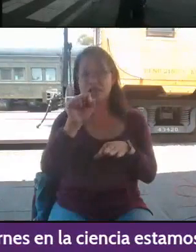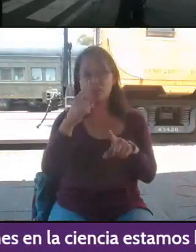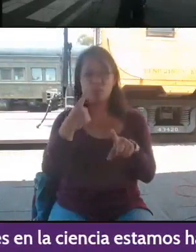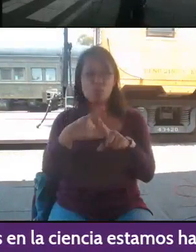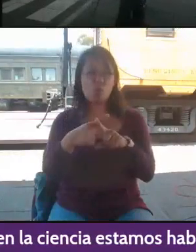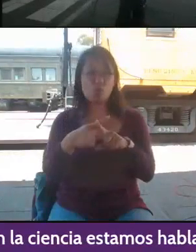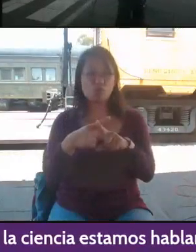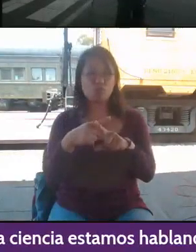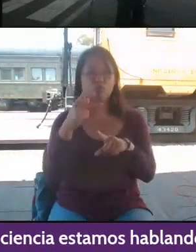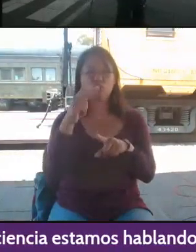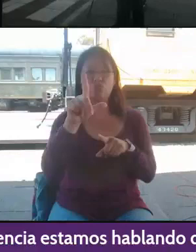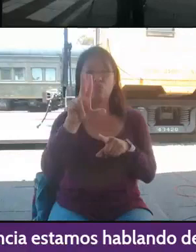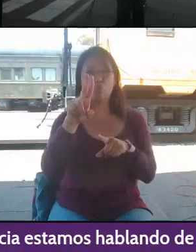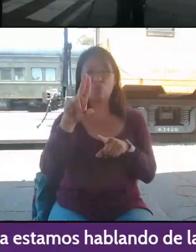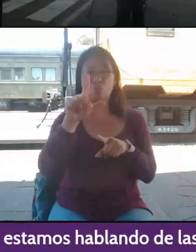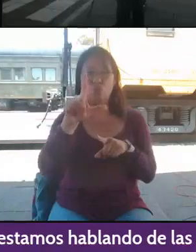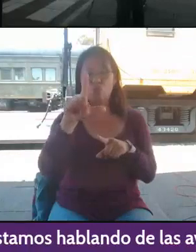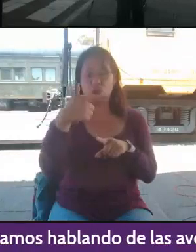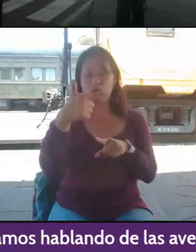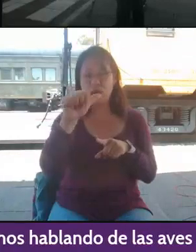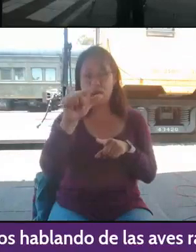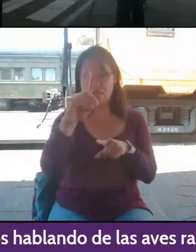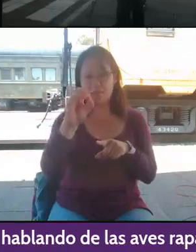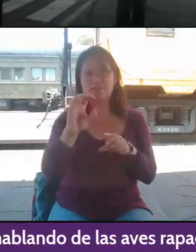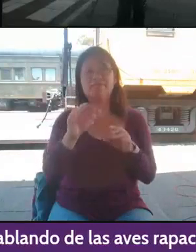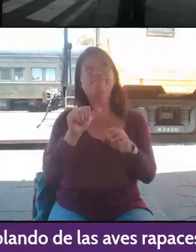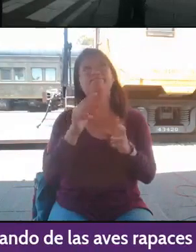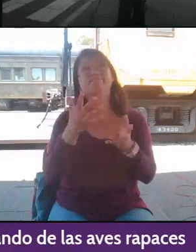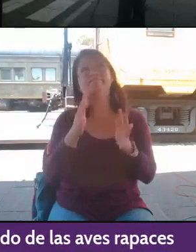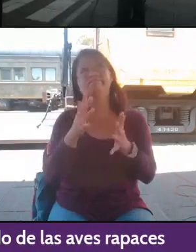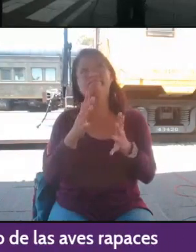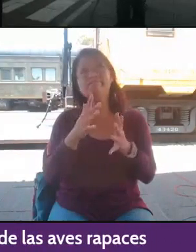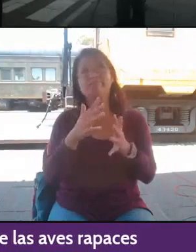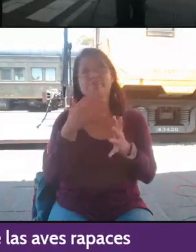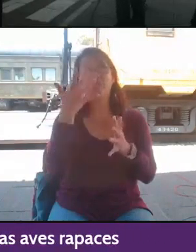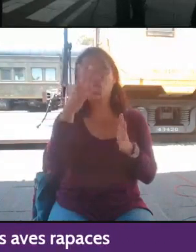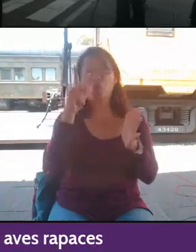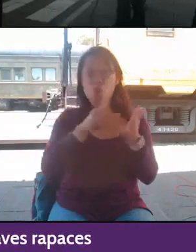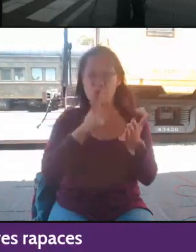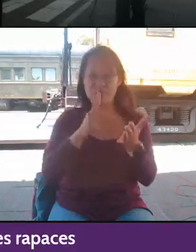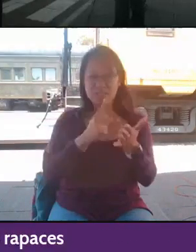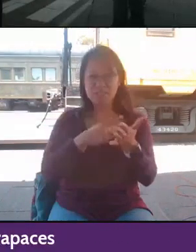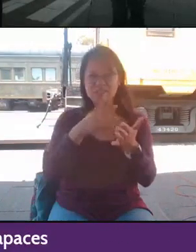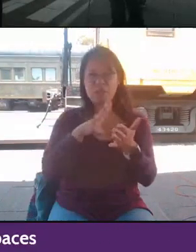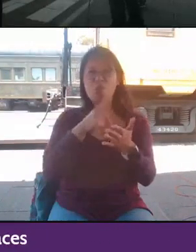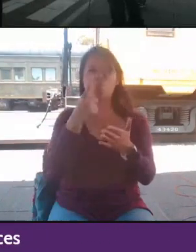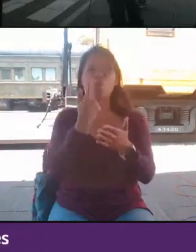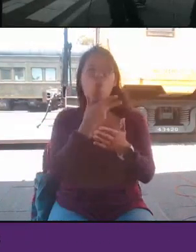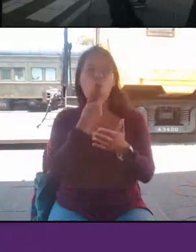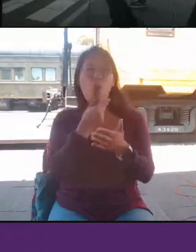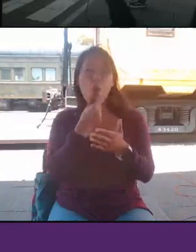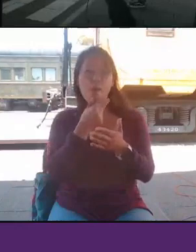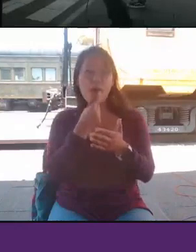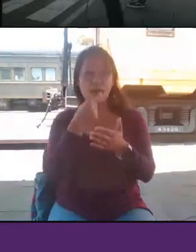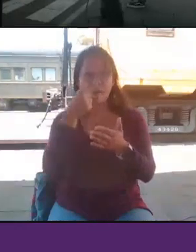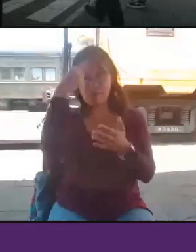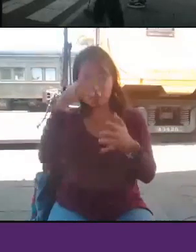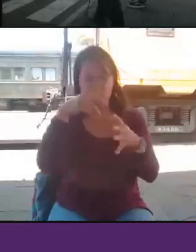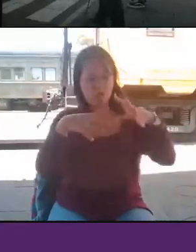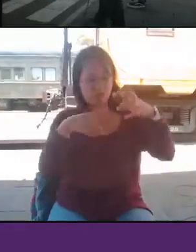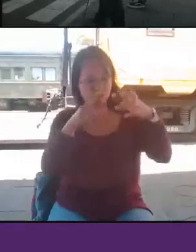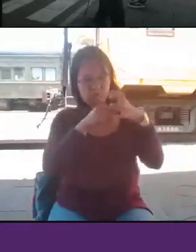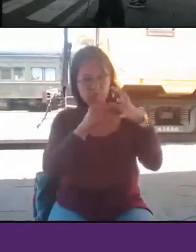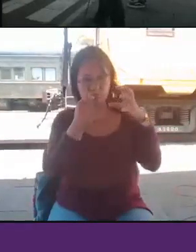es varias veces, hasta 5 veces casi, la fuerza que tiene un hombre adulto para cerrar la mano.